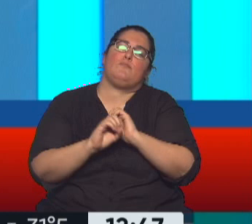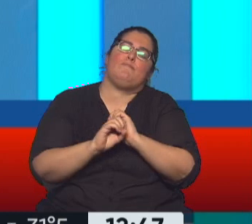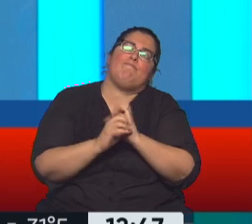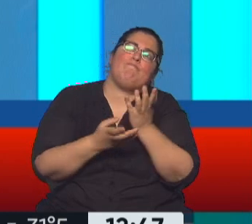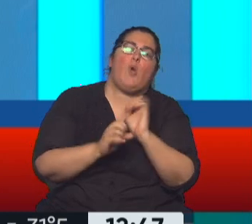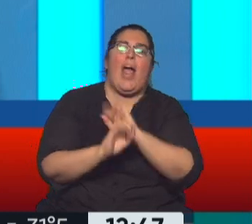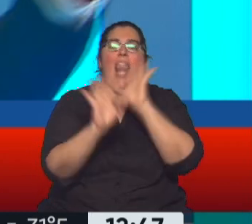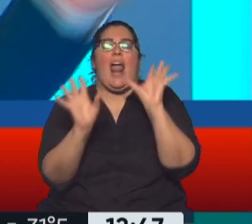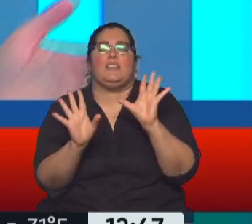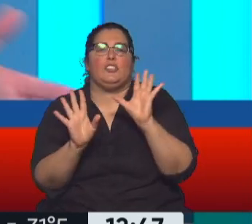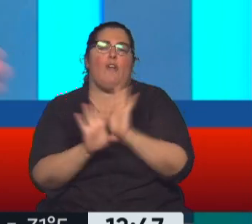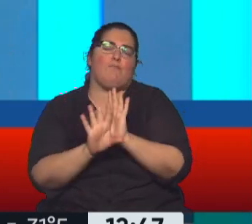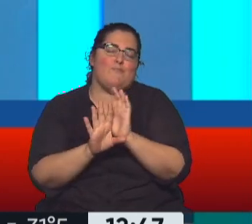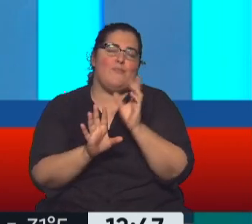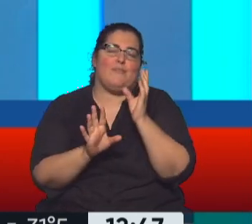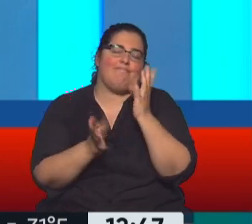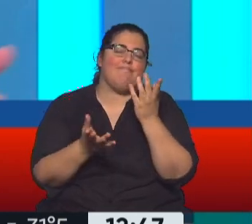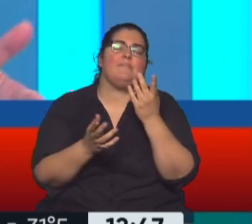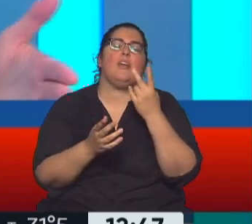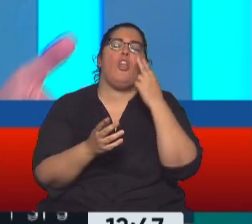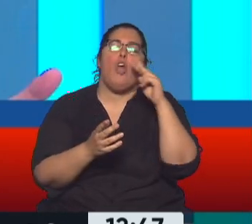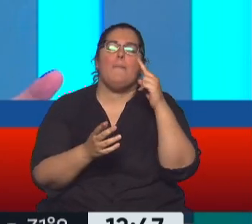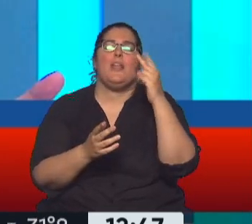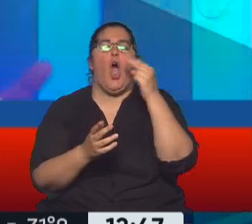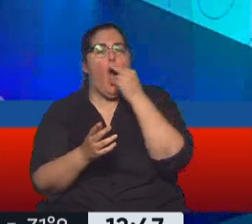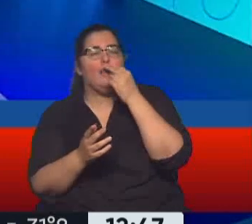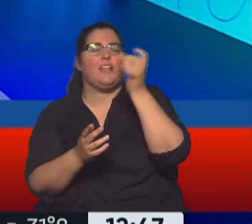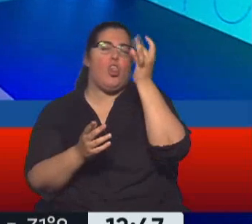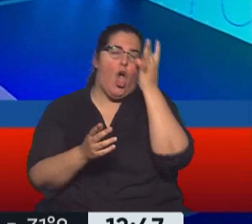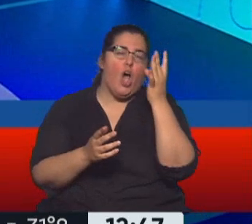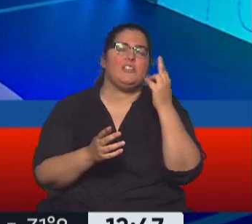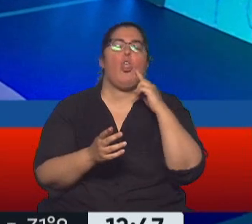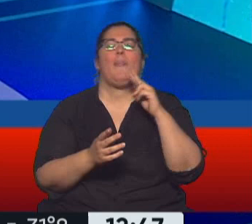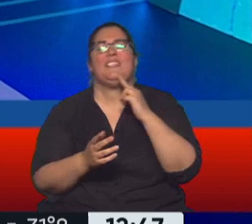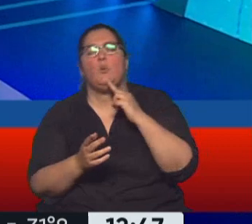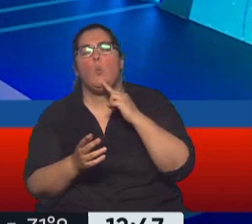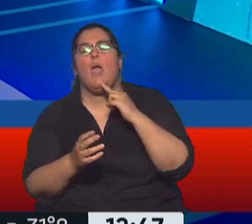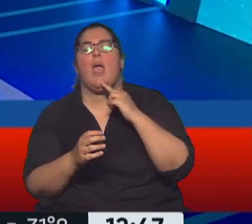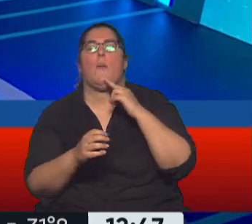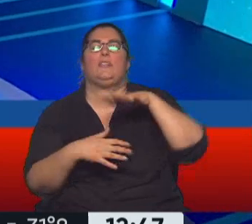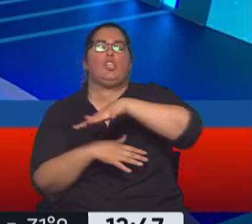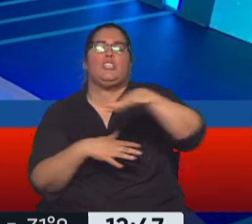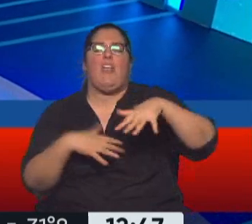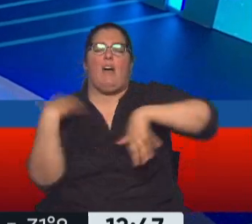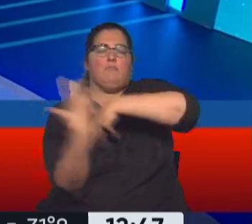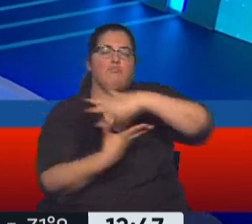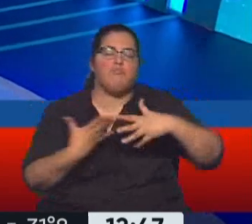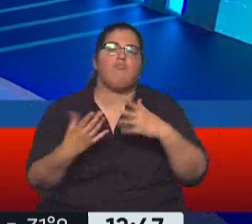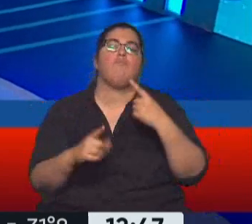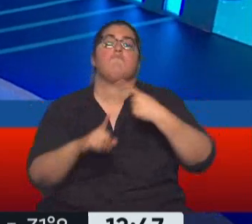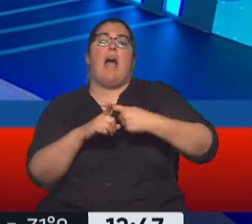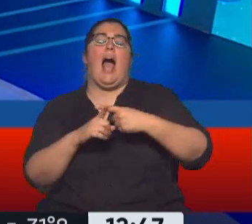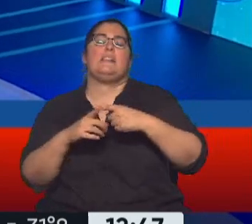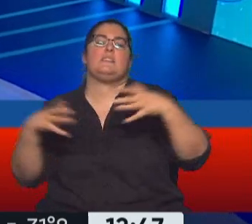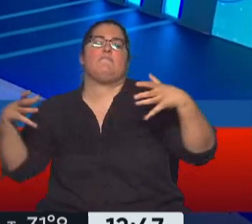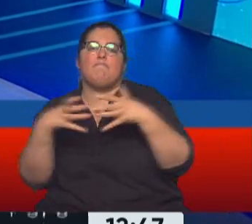todo el proceso iniciado, primero en 2011 y 2012, y luego con los estallidos de 2019, más la constituyente, es un